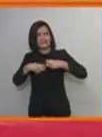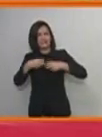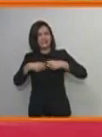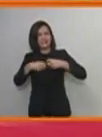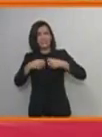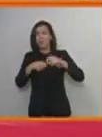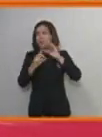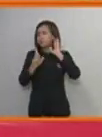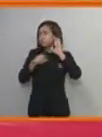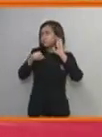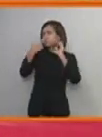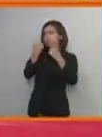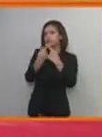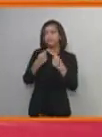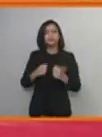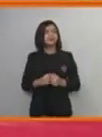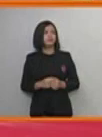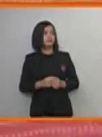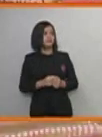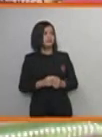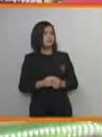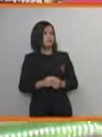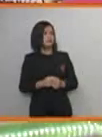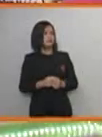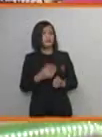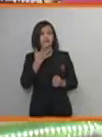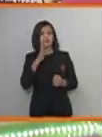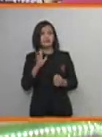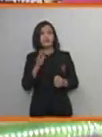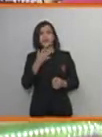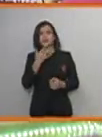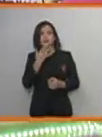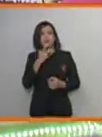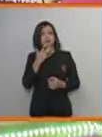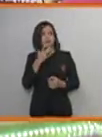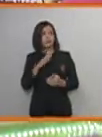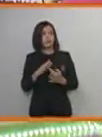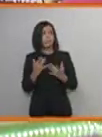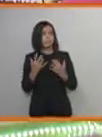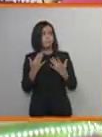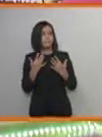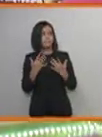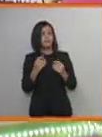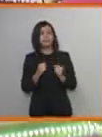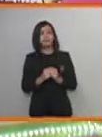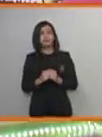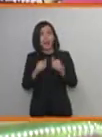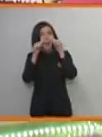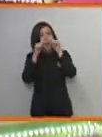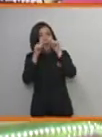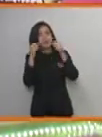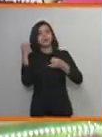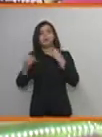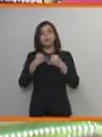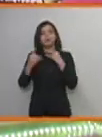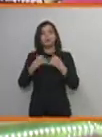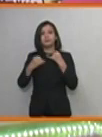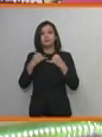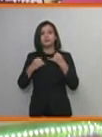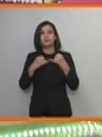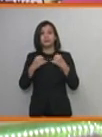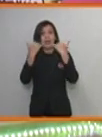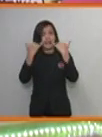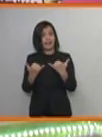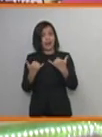Multi-X. Así que les deseo mucha suerte, vamos a esperar un minuto. Atentos jugadores, porque ahora